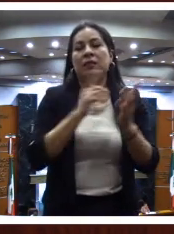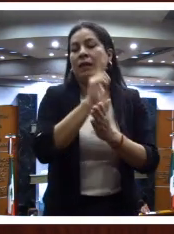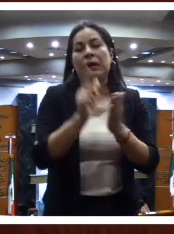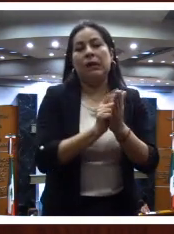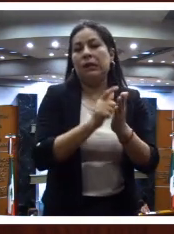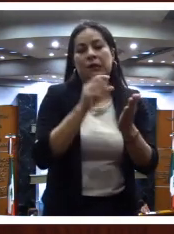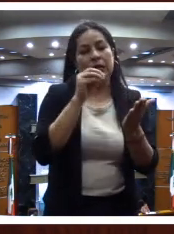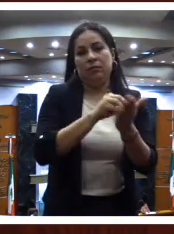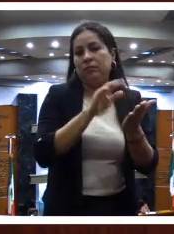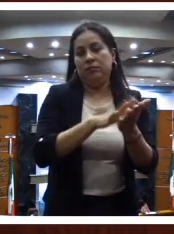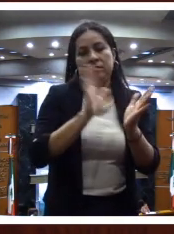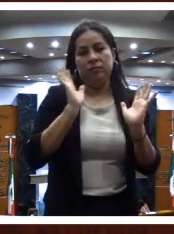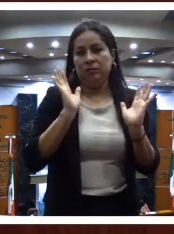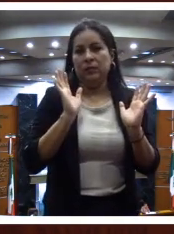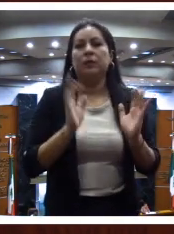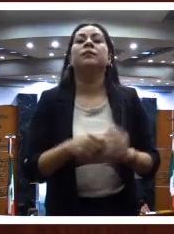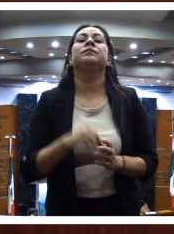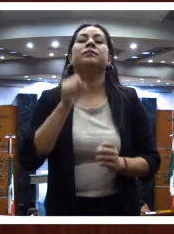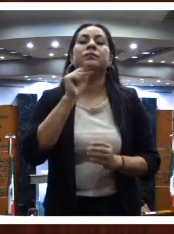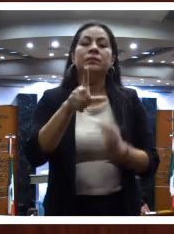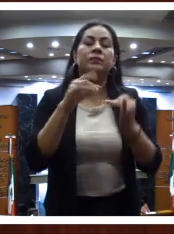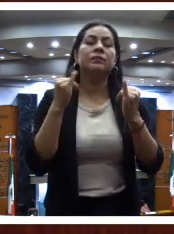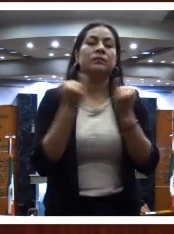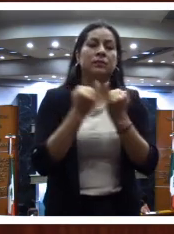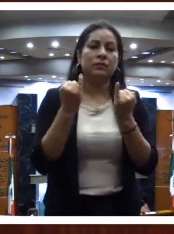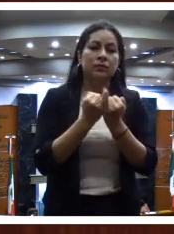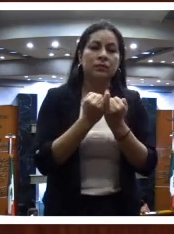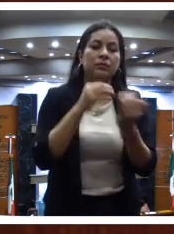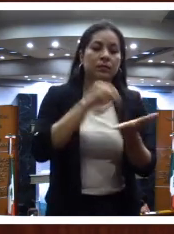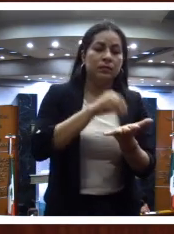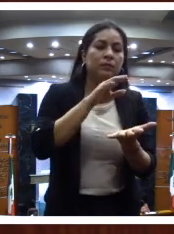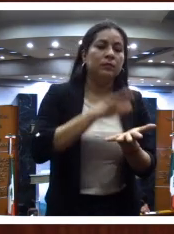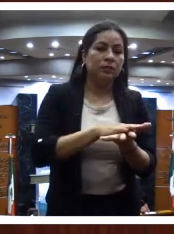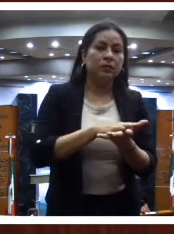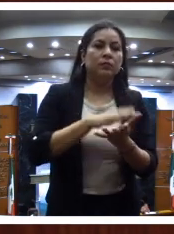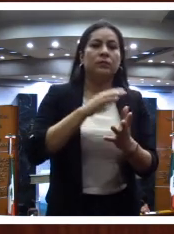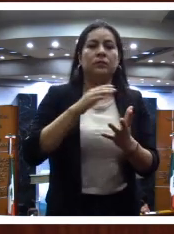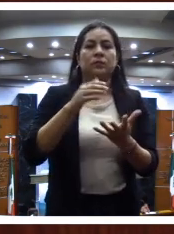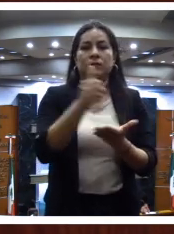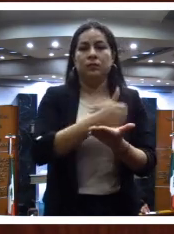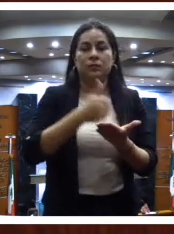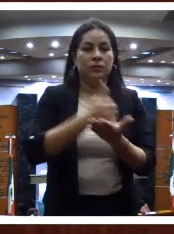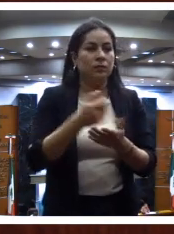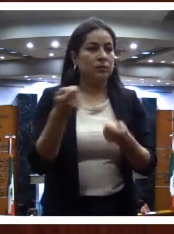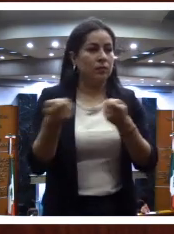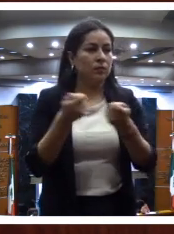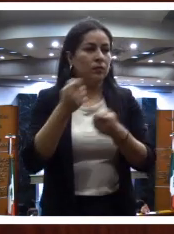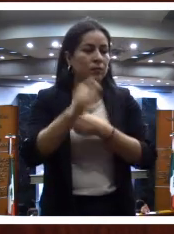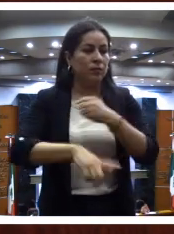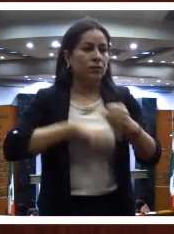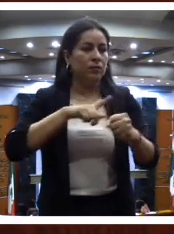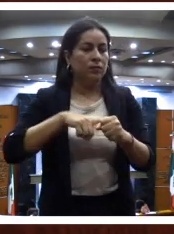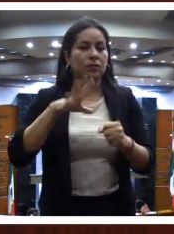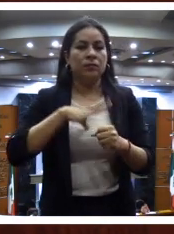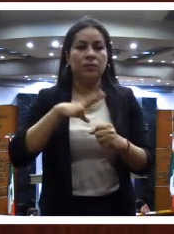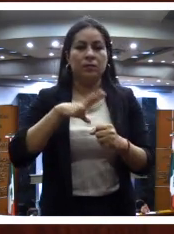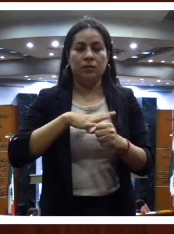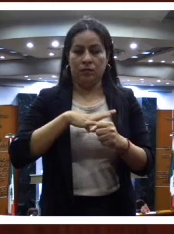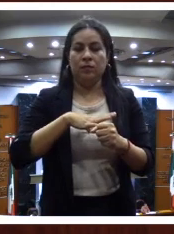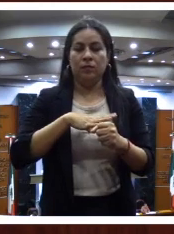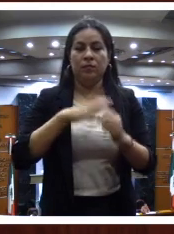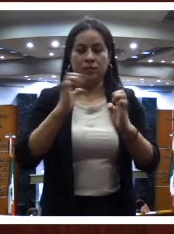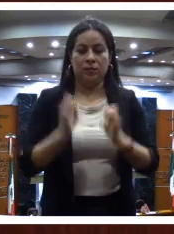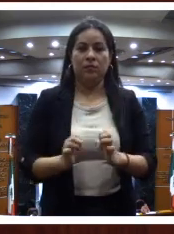ley entre otros de igual manera Establece que los centros de control animal deberán contar con la